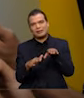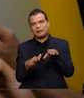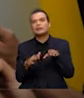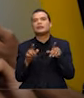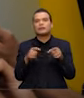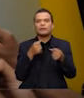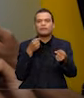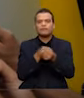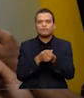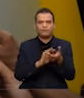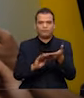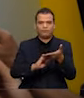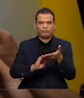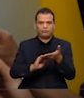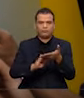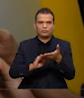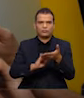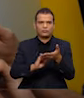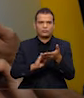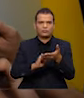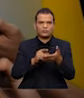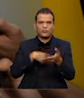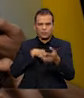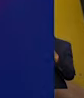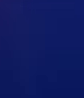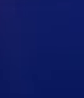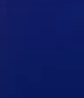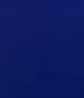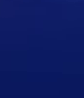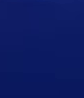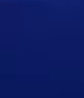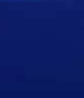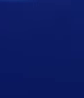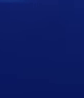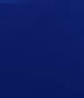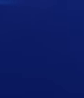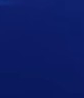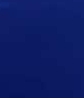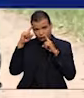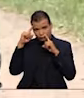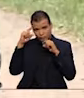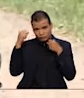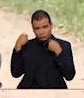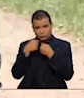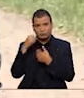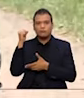a reforzar estructuralmente y allí también vamos a cofinanciar con 500 millones de pesos.